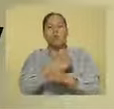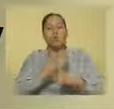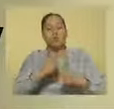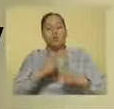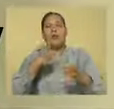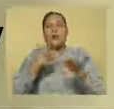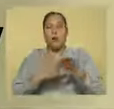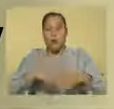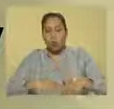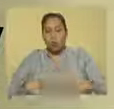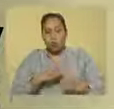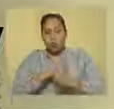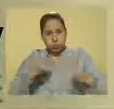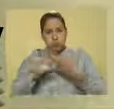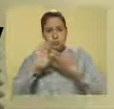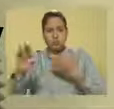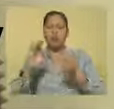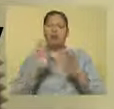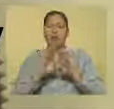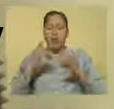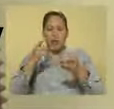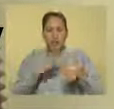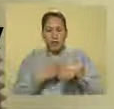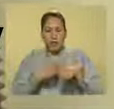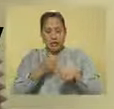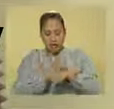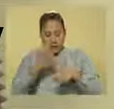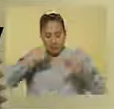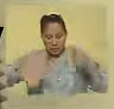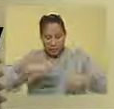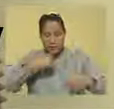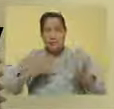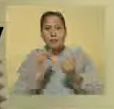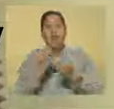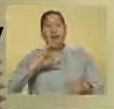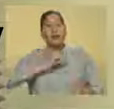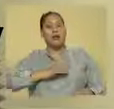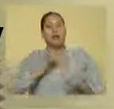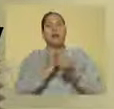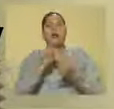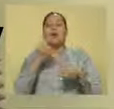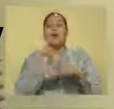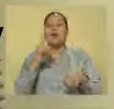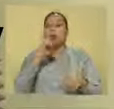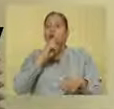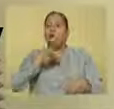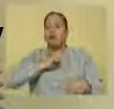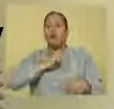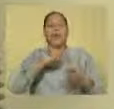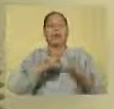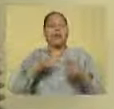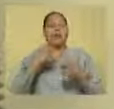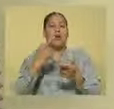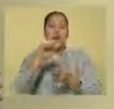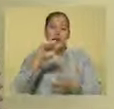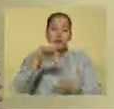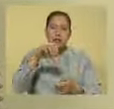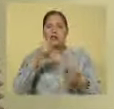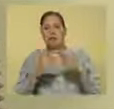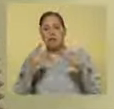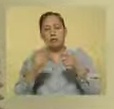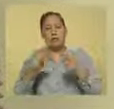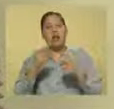como enfermedades del aparato circulatorio, cáncer y padecimientos respiratorios crónicos. Pues todos los medios